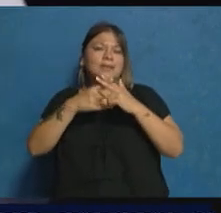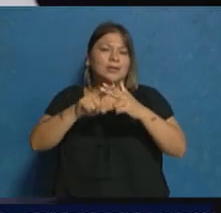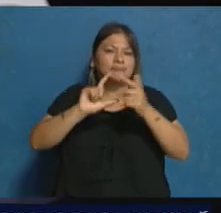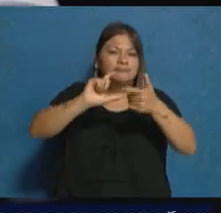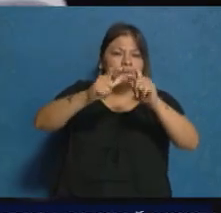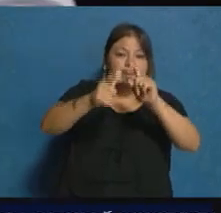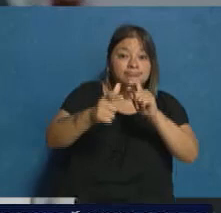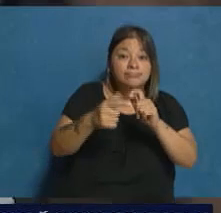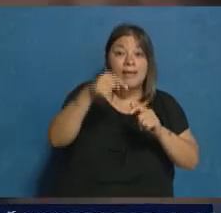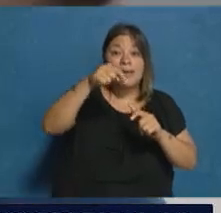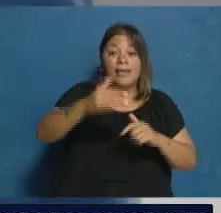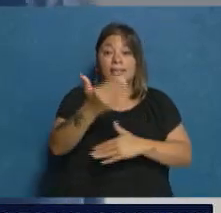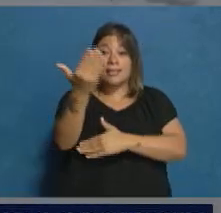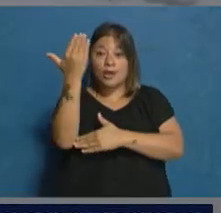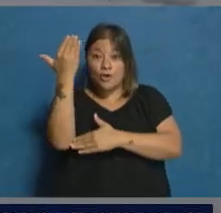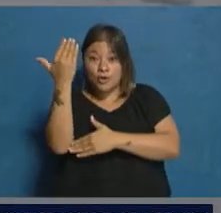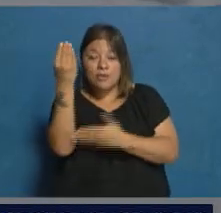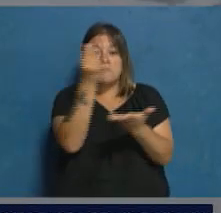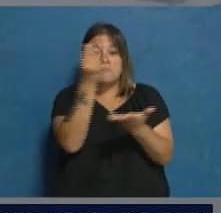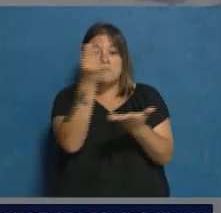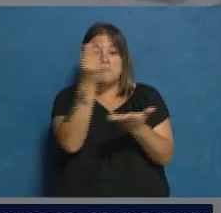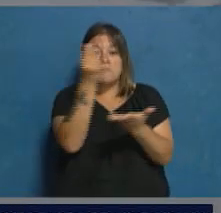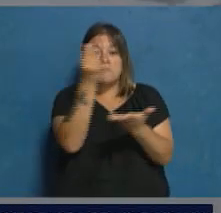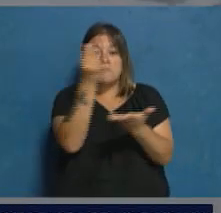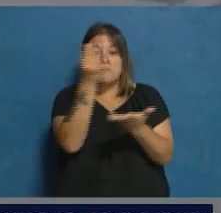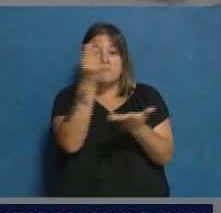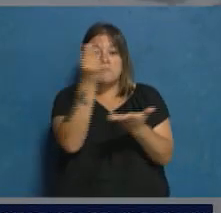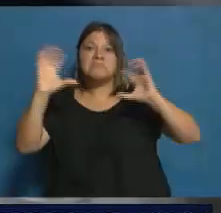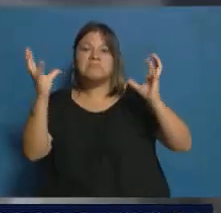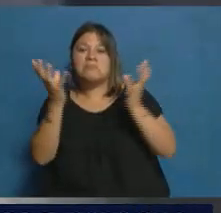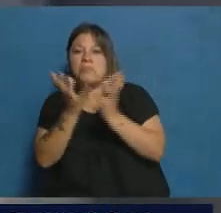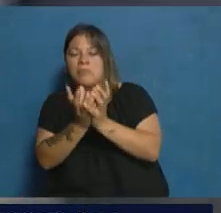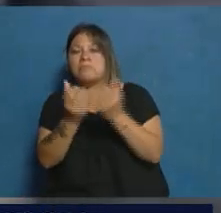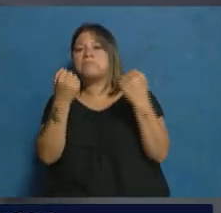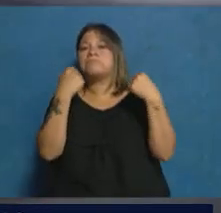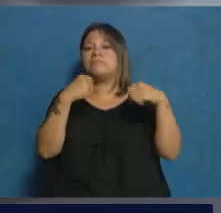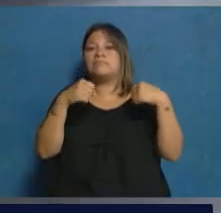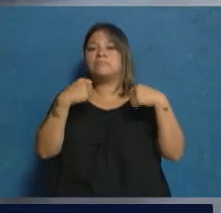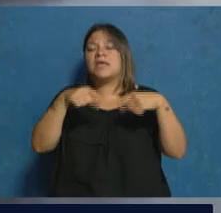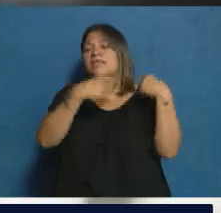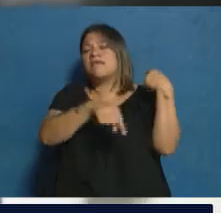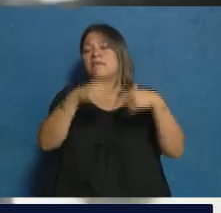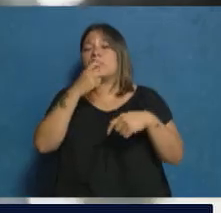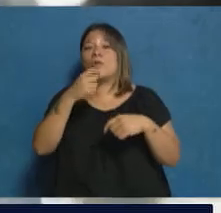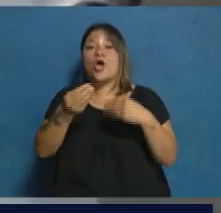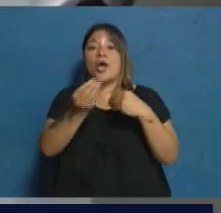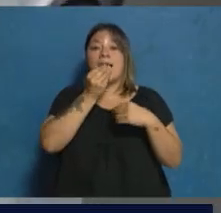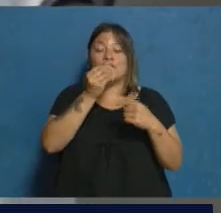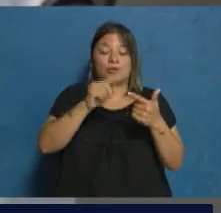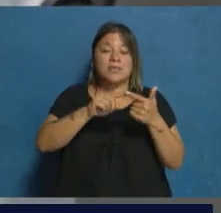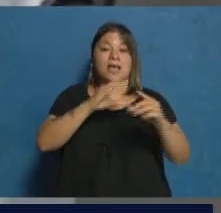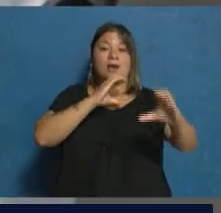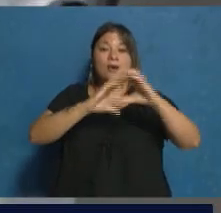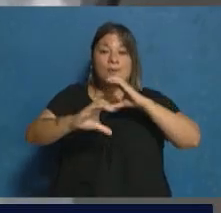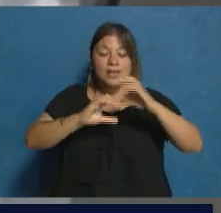participarán referentes mundiales y nacionales de la innovación y tecnología con diversas actividades como la gastronomía, la comunicación,